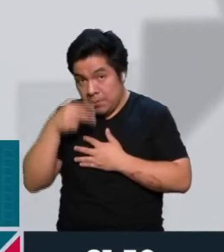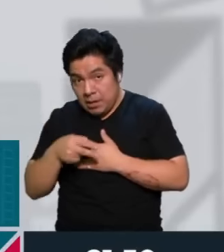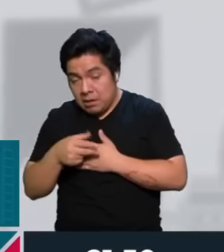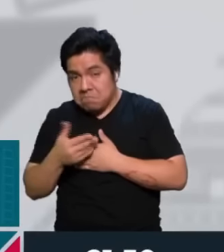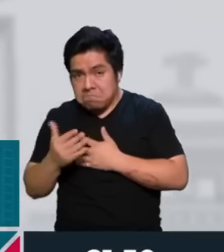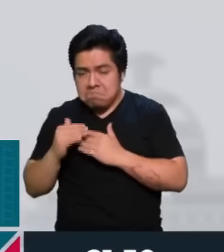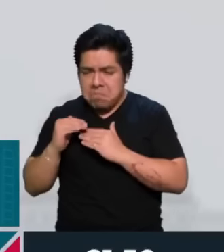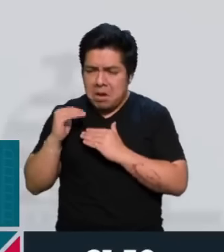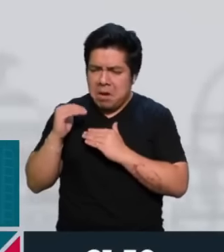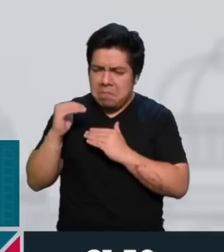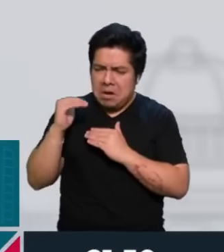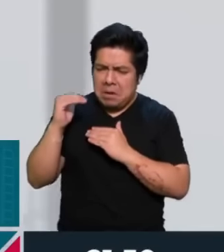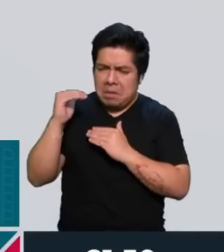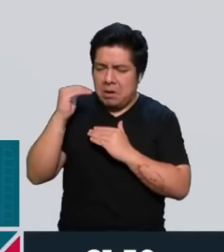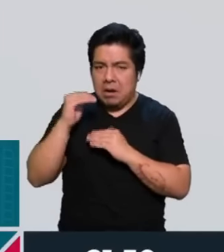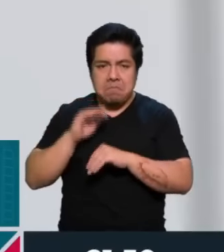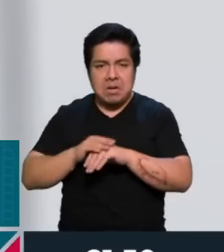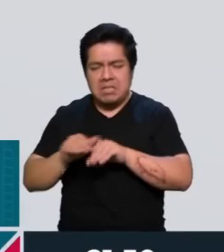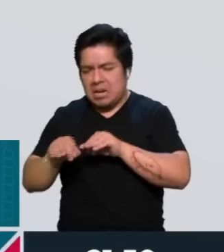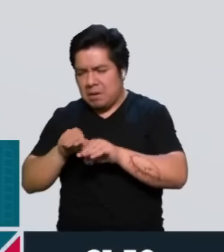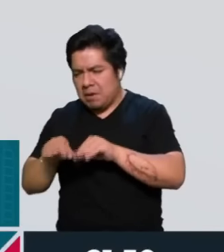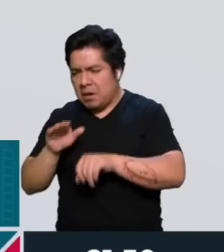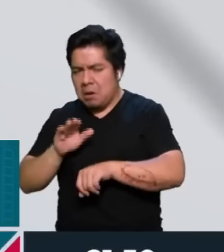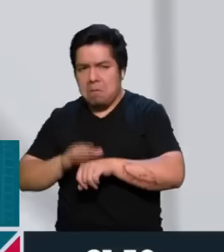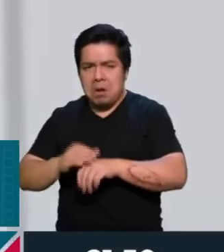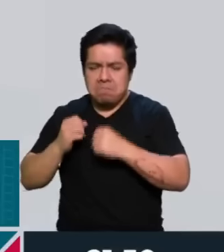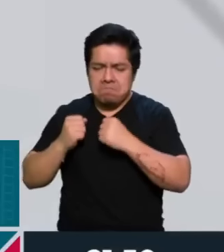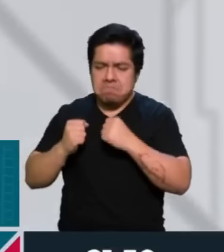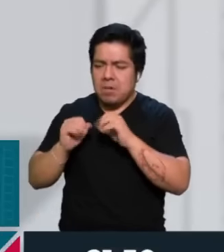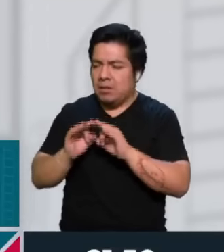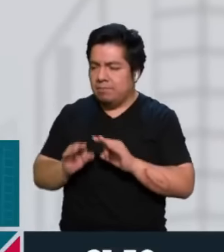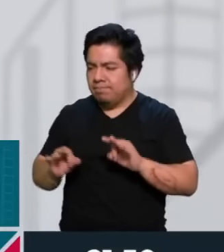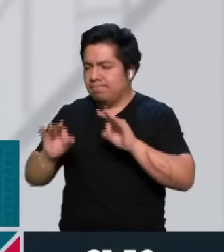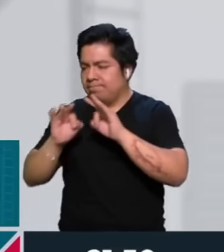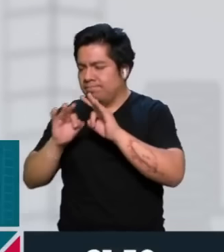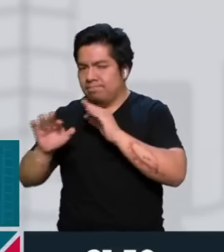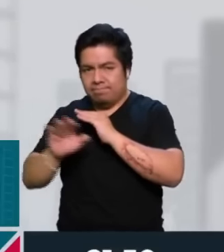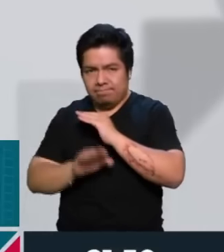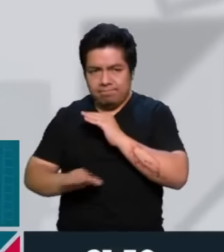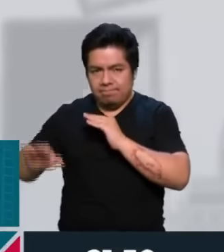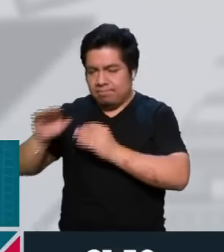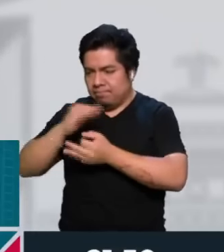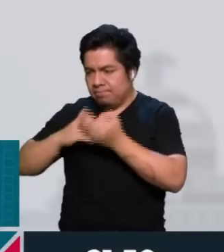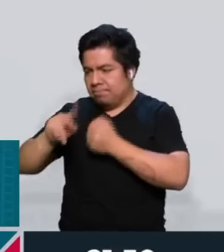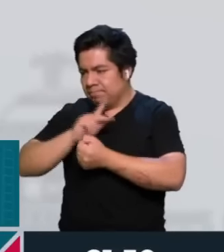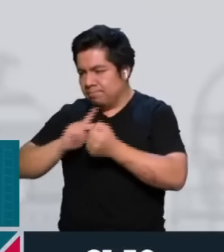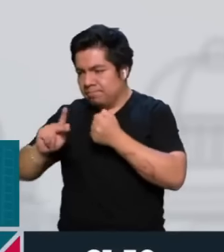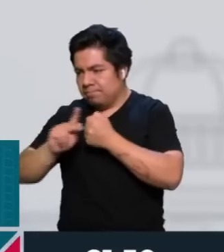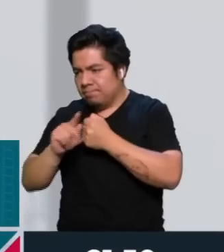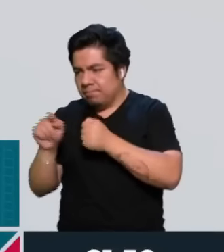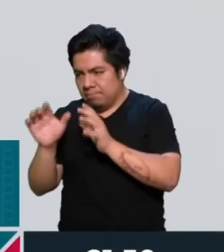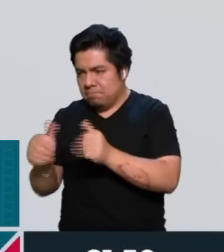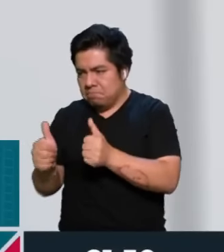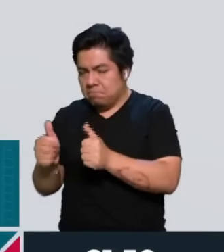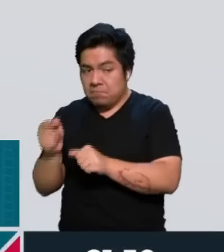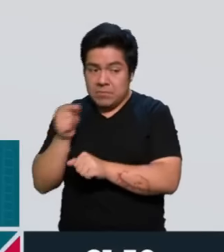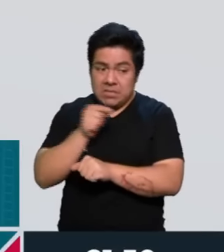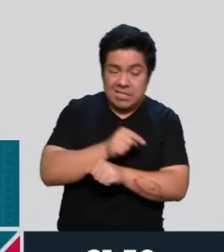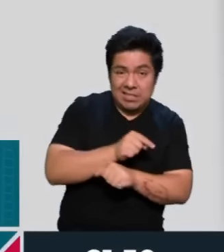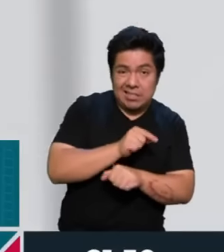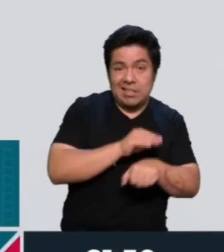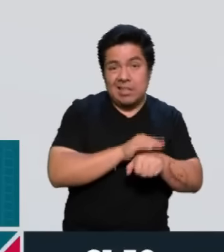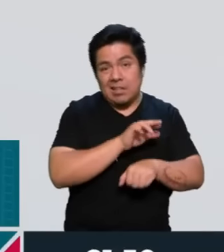pues creció siguió creando empleos siguió siendo un actor importante en el concierto de Naciones en Ecuador mal gobernado